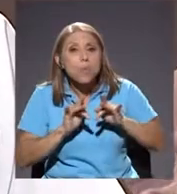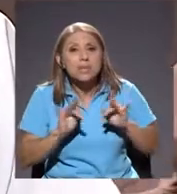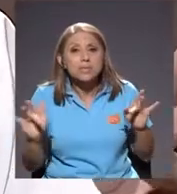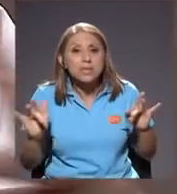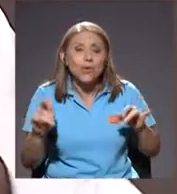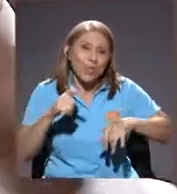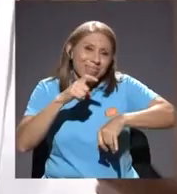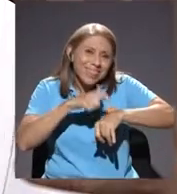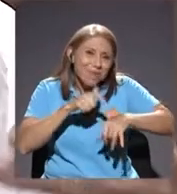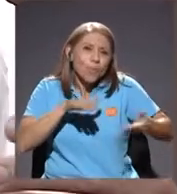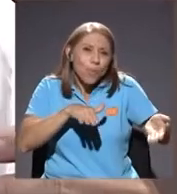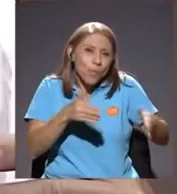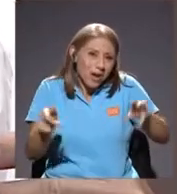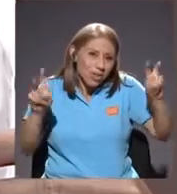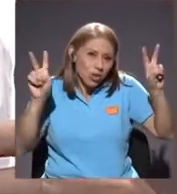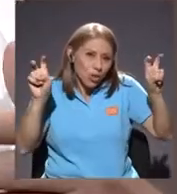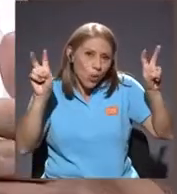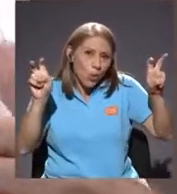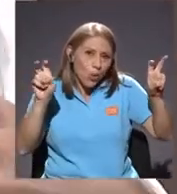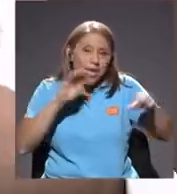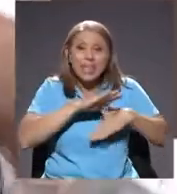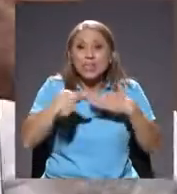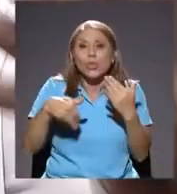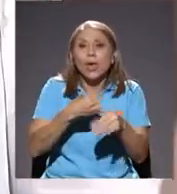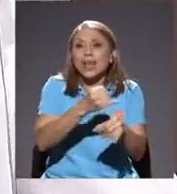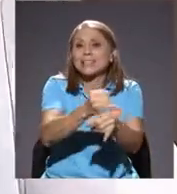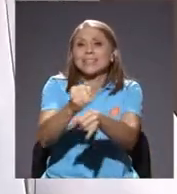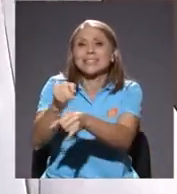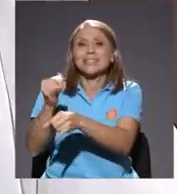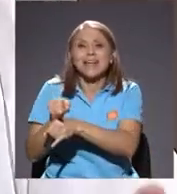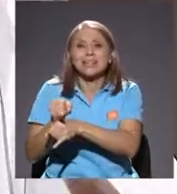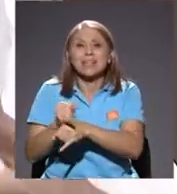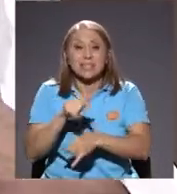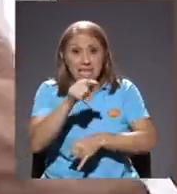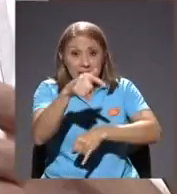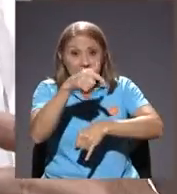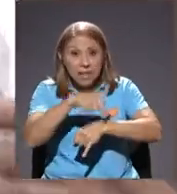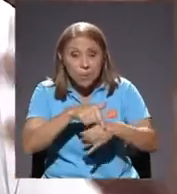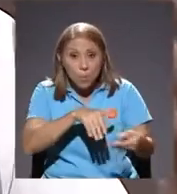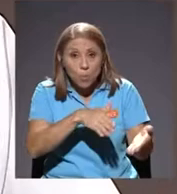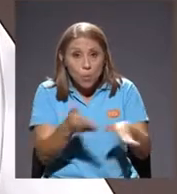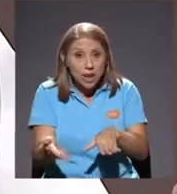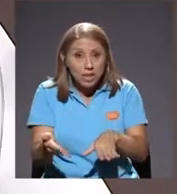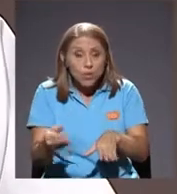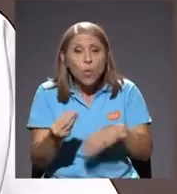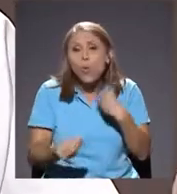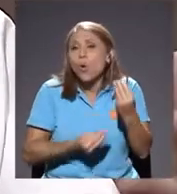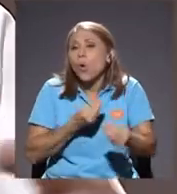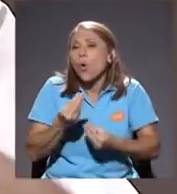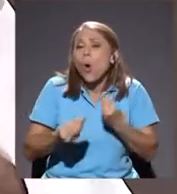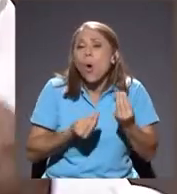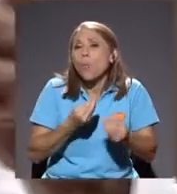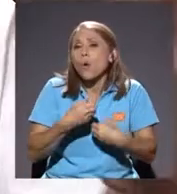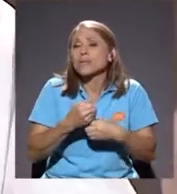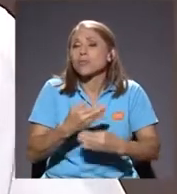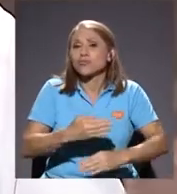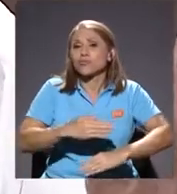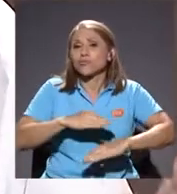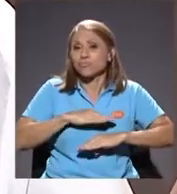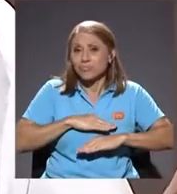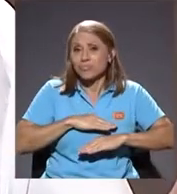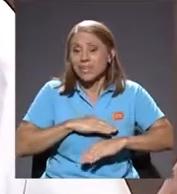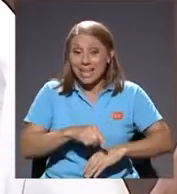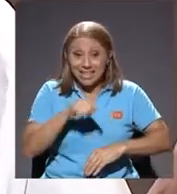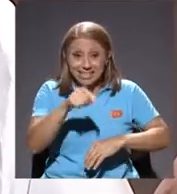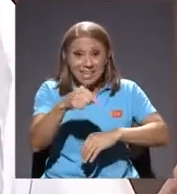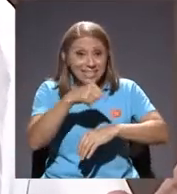muerto en todas las instancias como llenamos el tiempo muerto de lugares de alto costo que si les llenamos en ese tiempo no